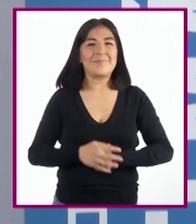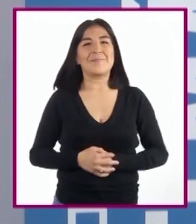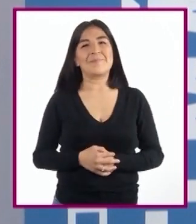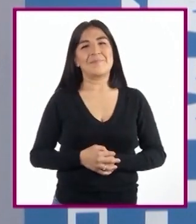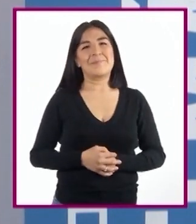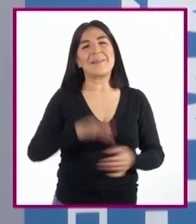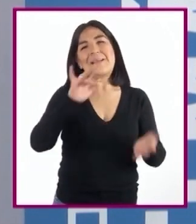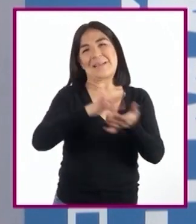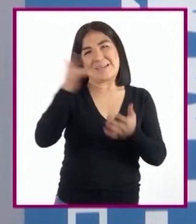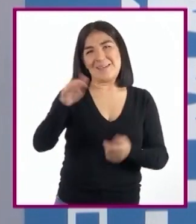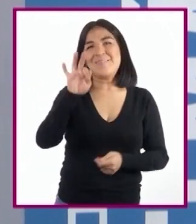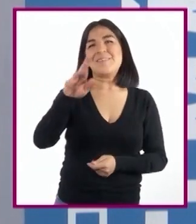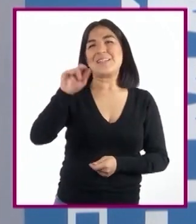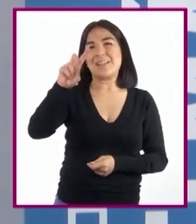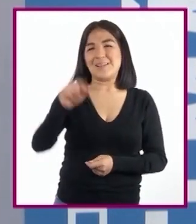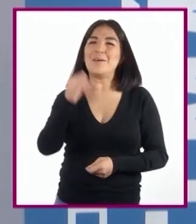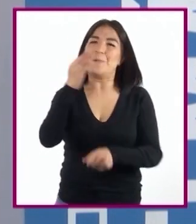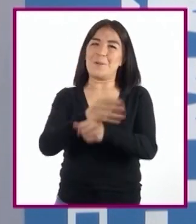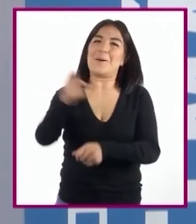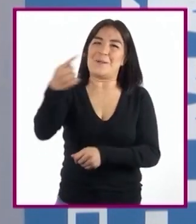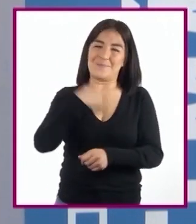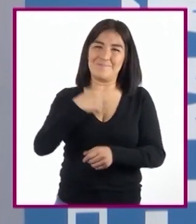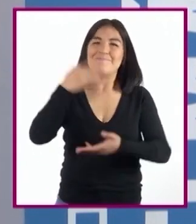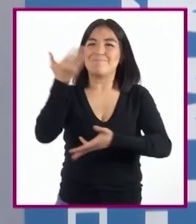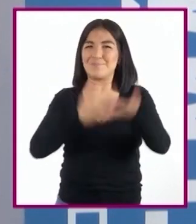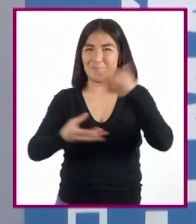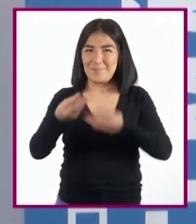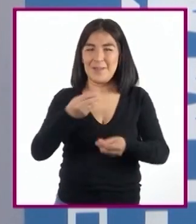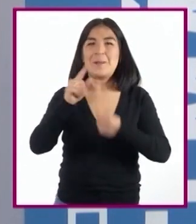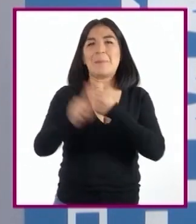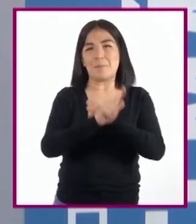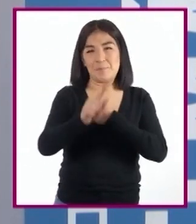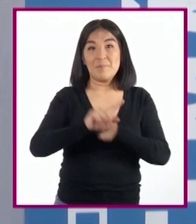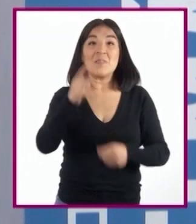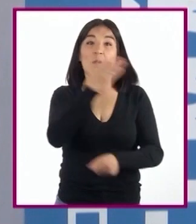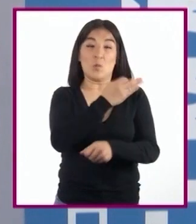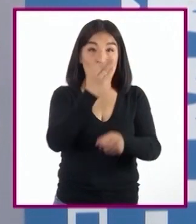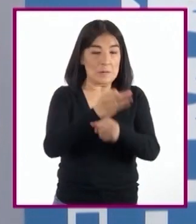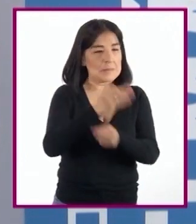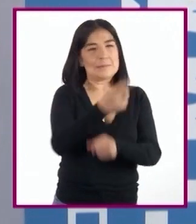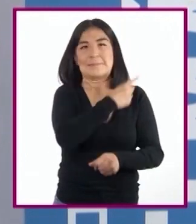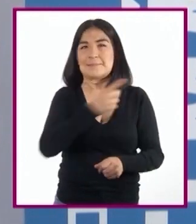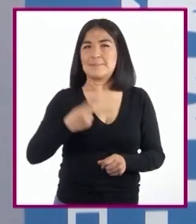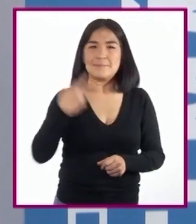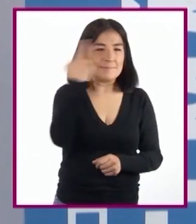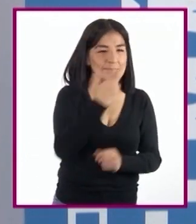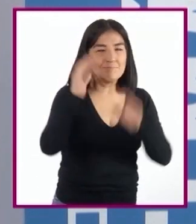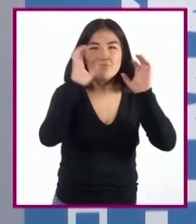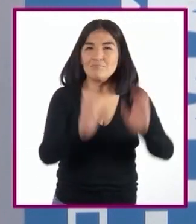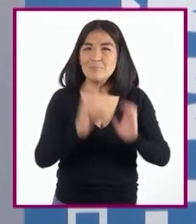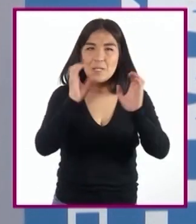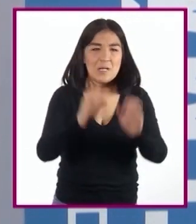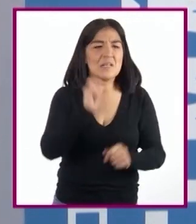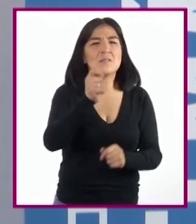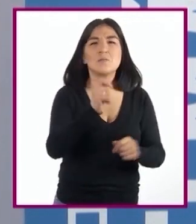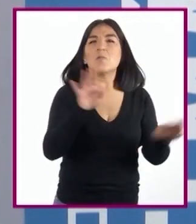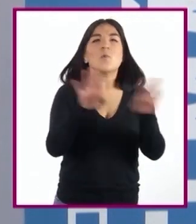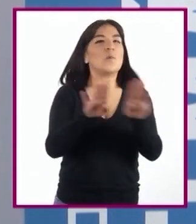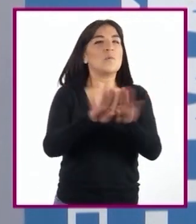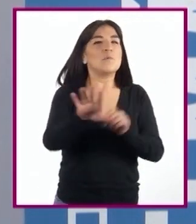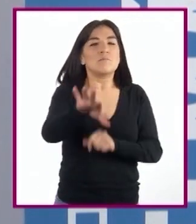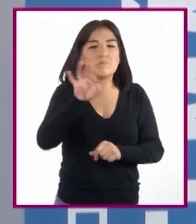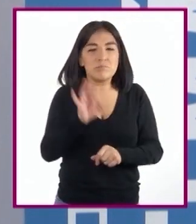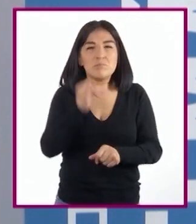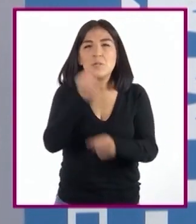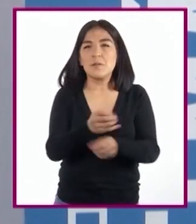Gracias, Frida, por compartir el problema. Es importante analizar con cuidado la pregunta e identificar de dónde obtener los